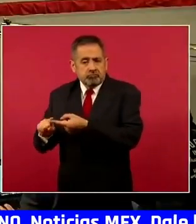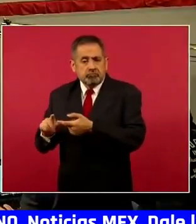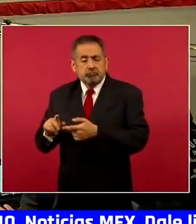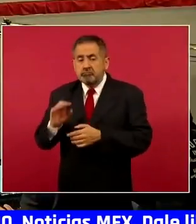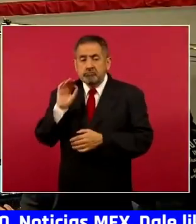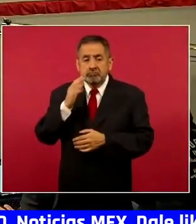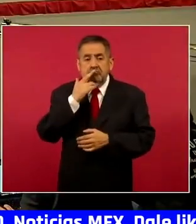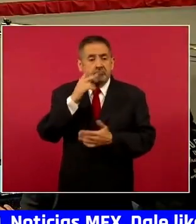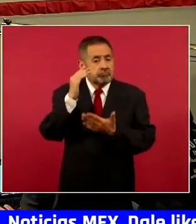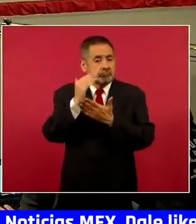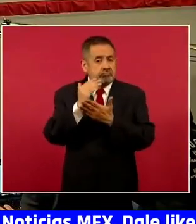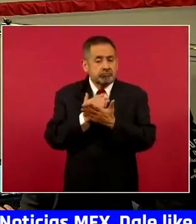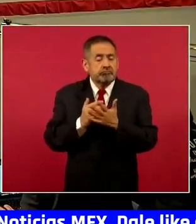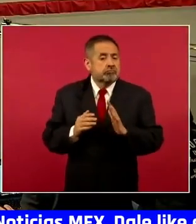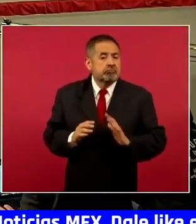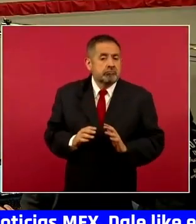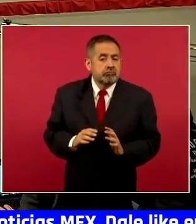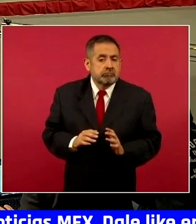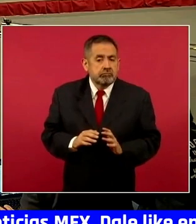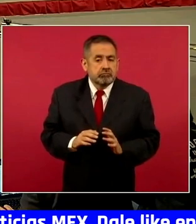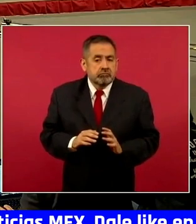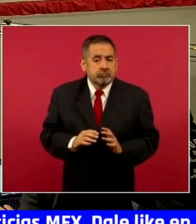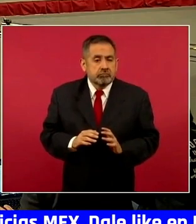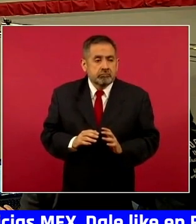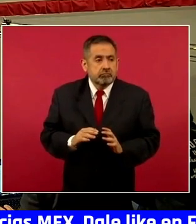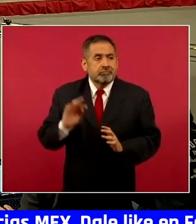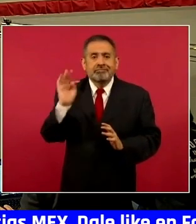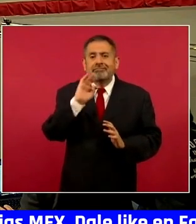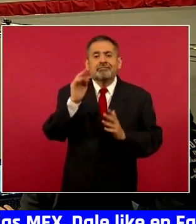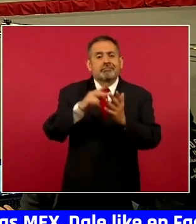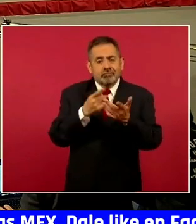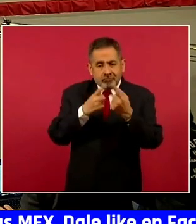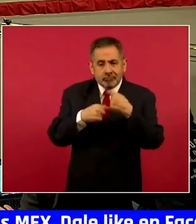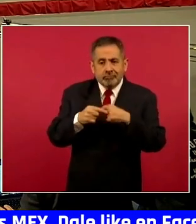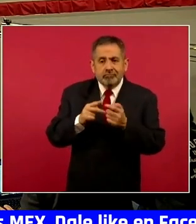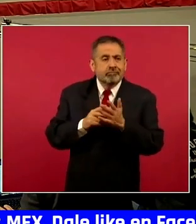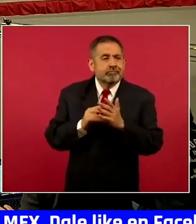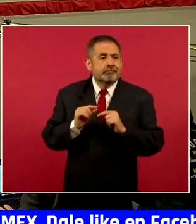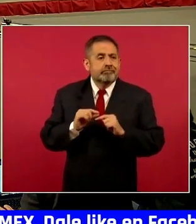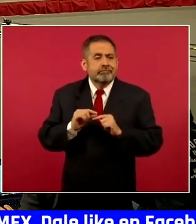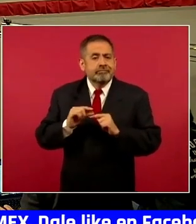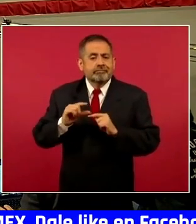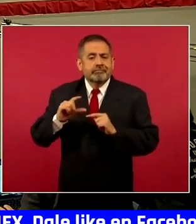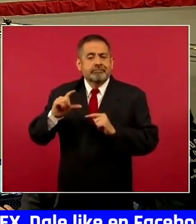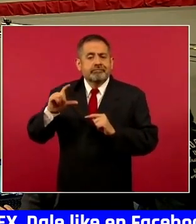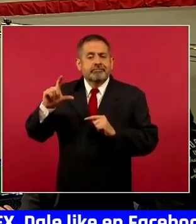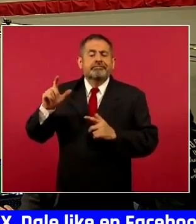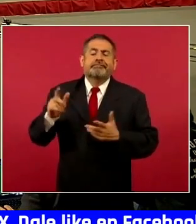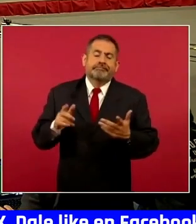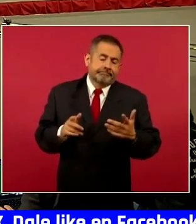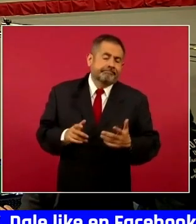la tendencia y empezáramos a tener mayor número de contagios. Esta situación es la que estamos presentando.